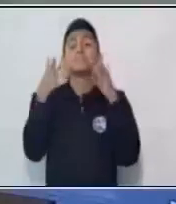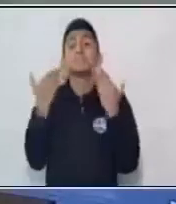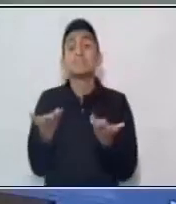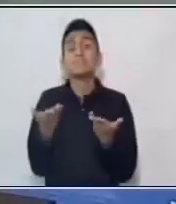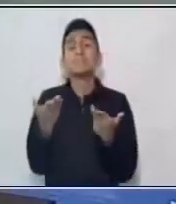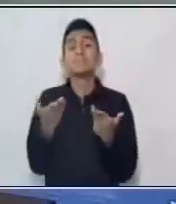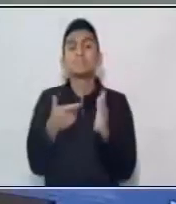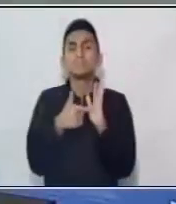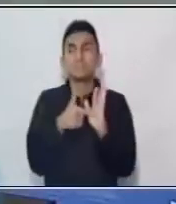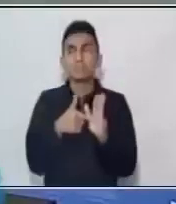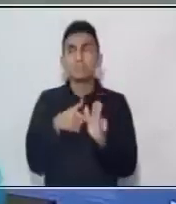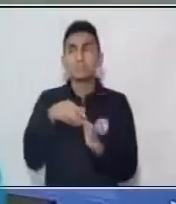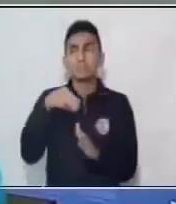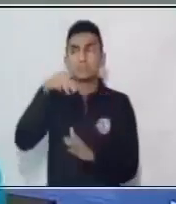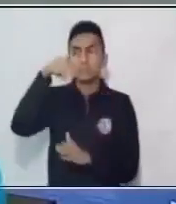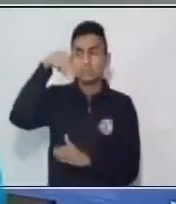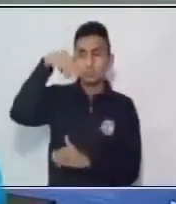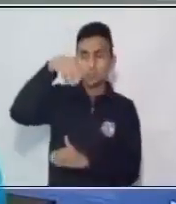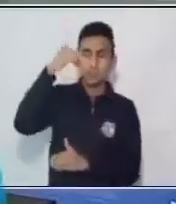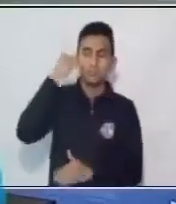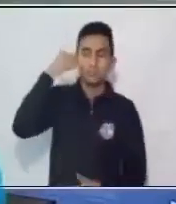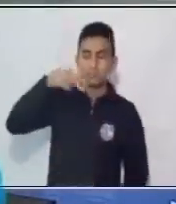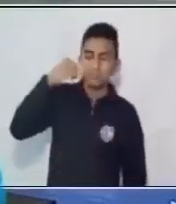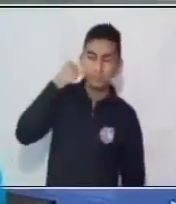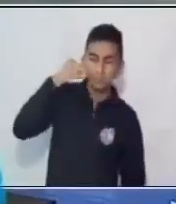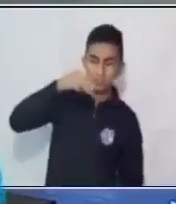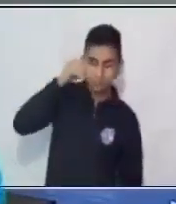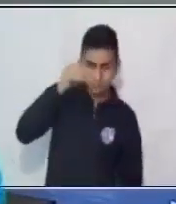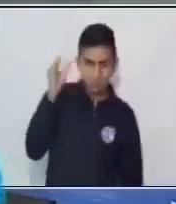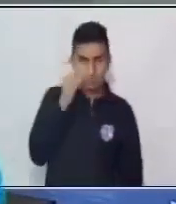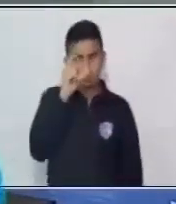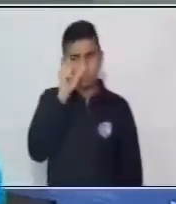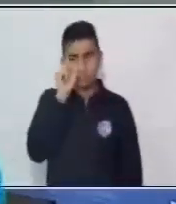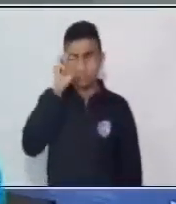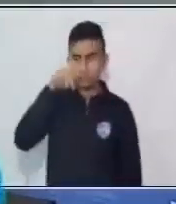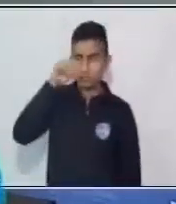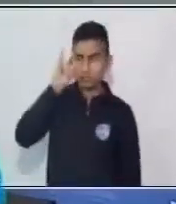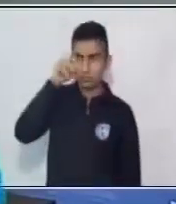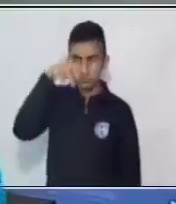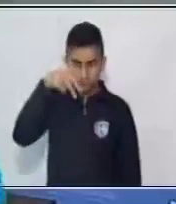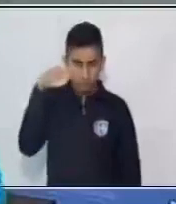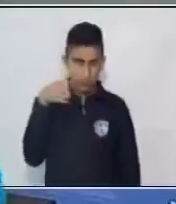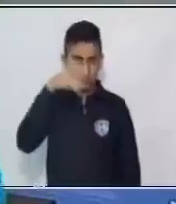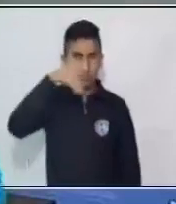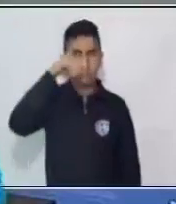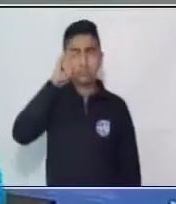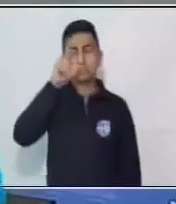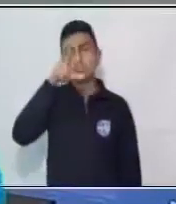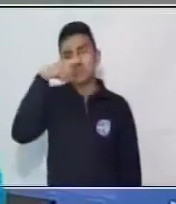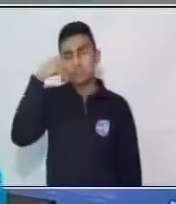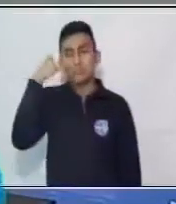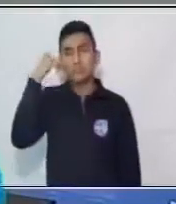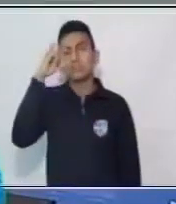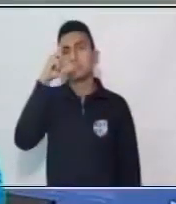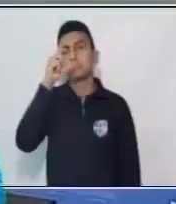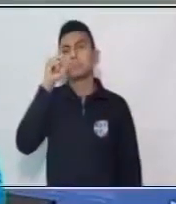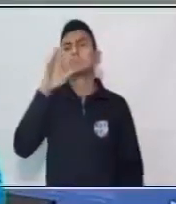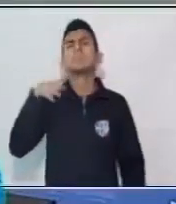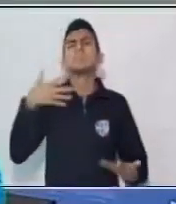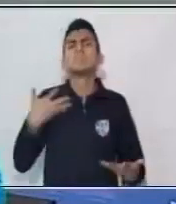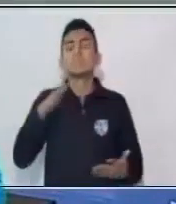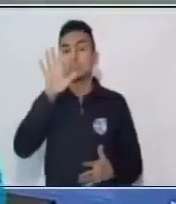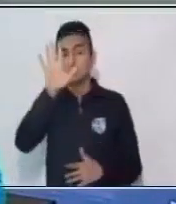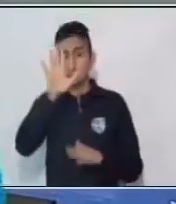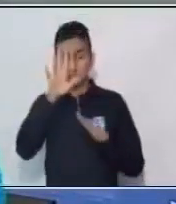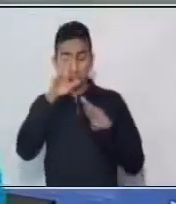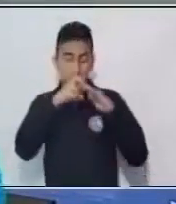tema mínimo común múltiplo. Del área de matemática para el grado de quinto primaria. Si